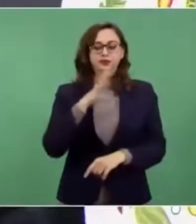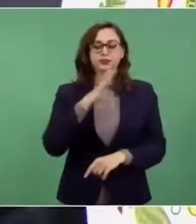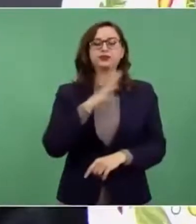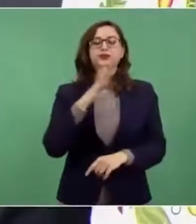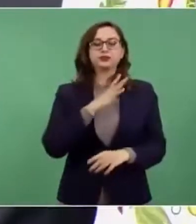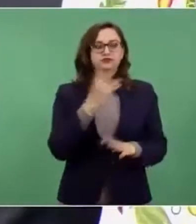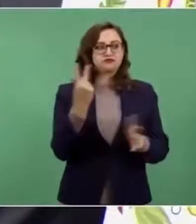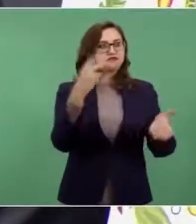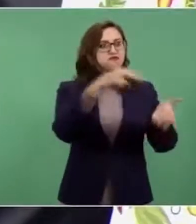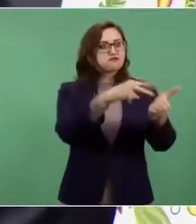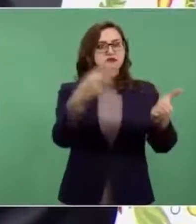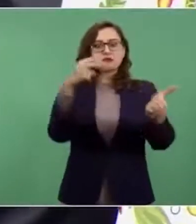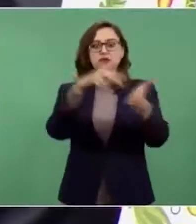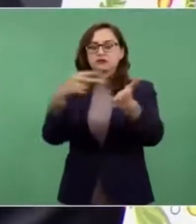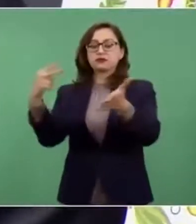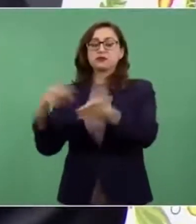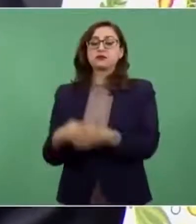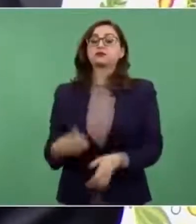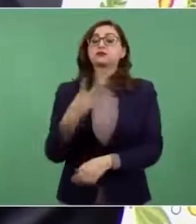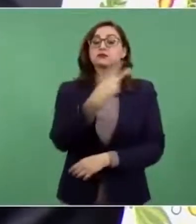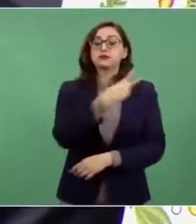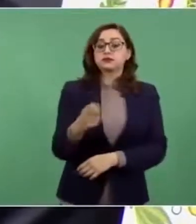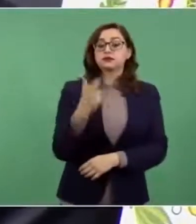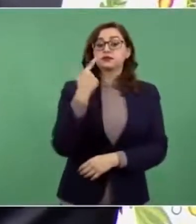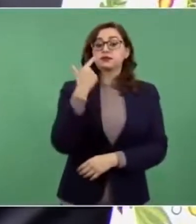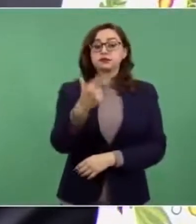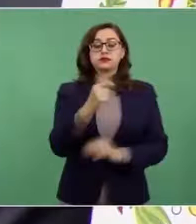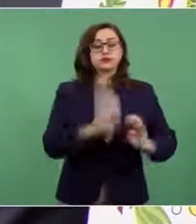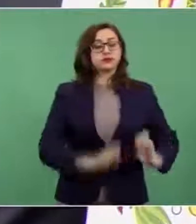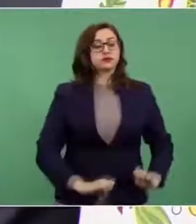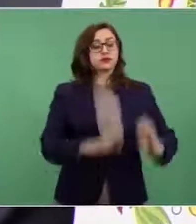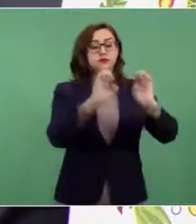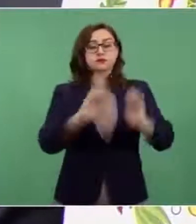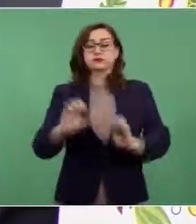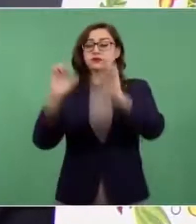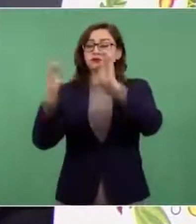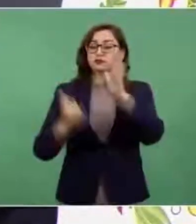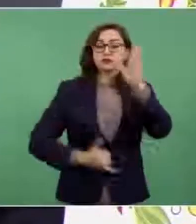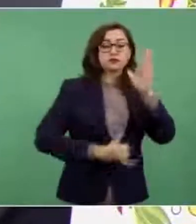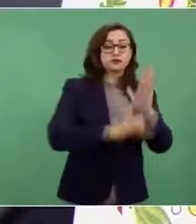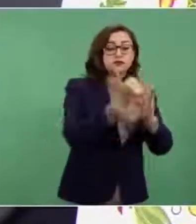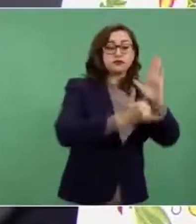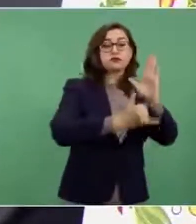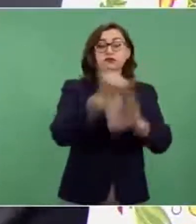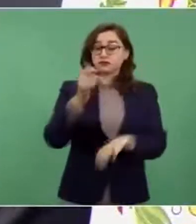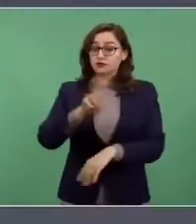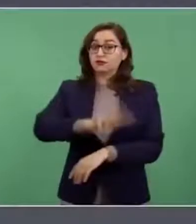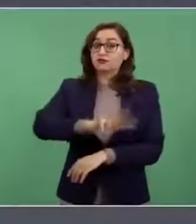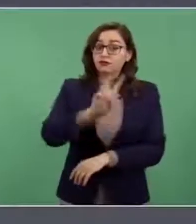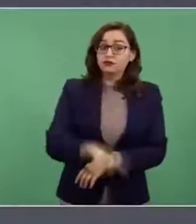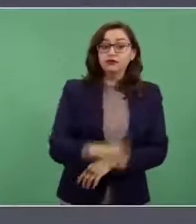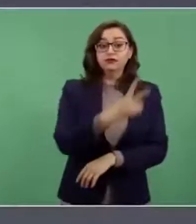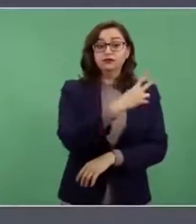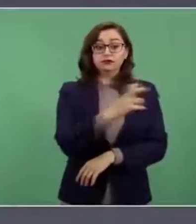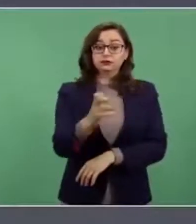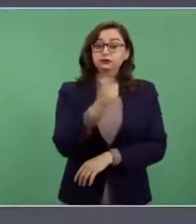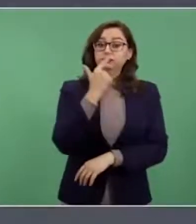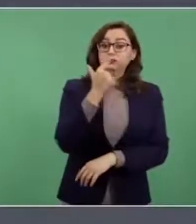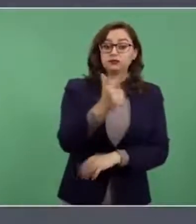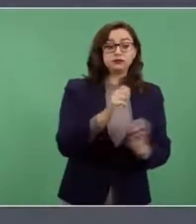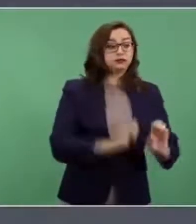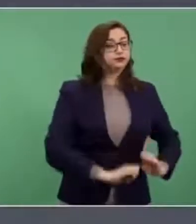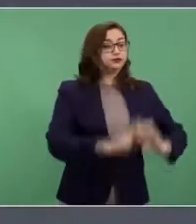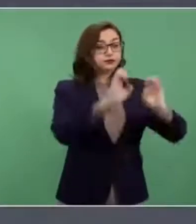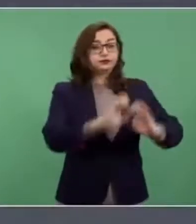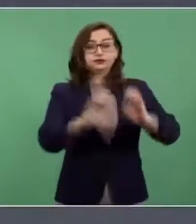desde 207 cuarteles construidos, 207 cuarteles construidos